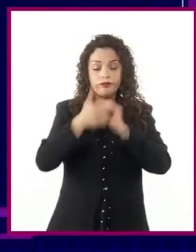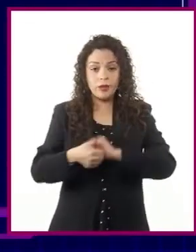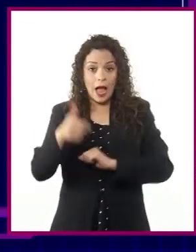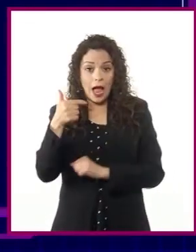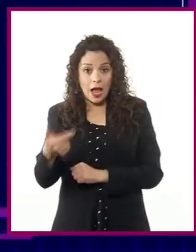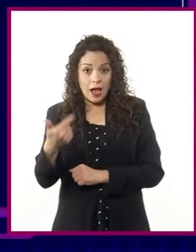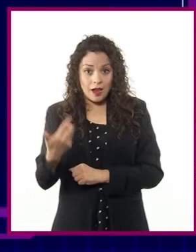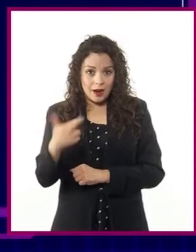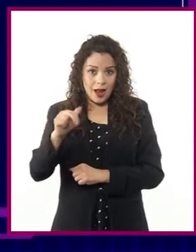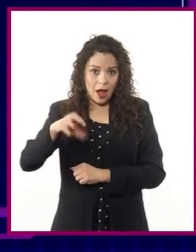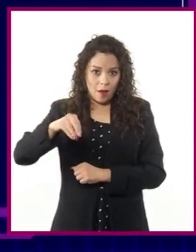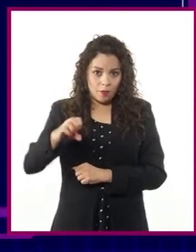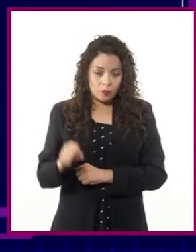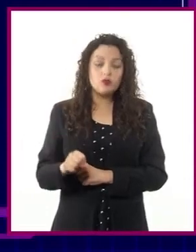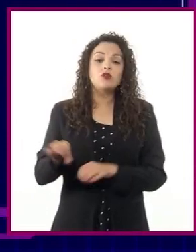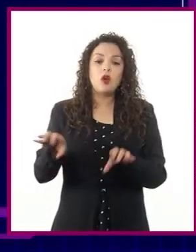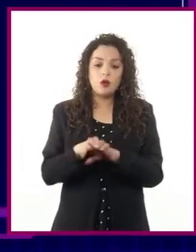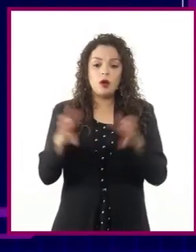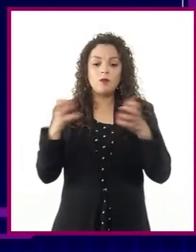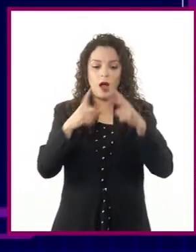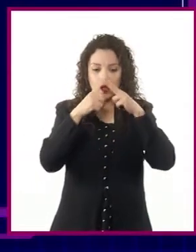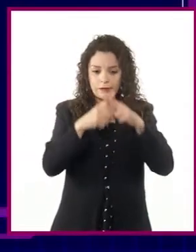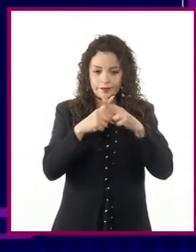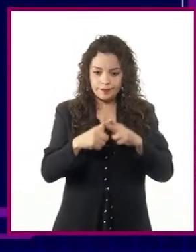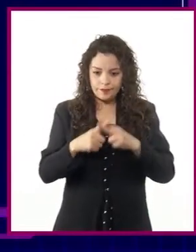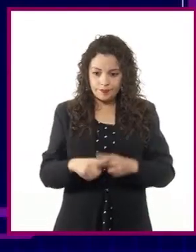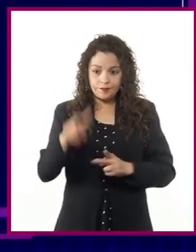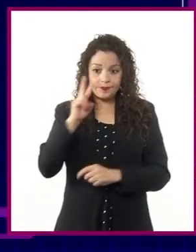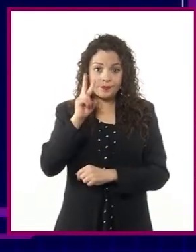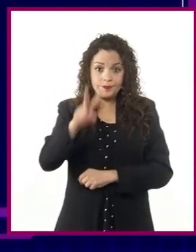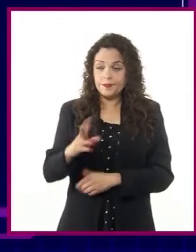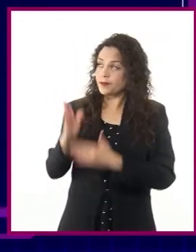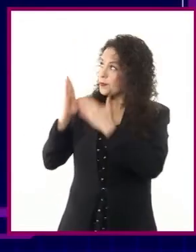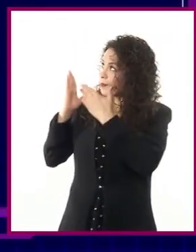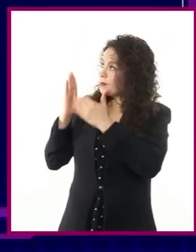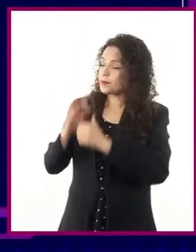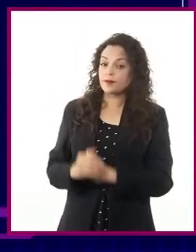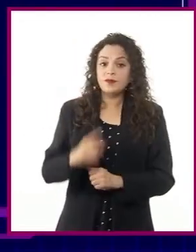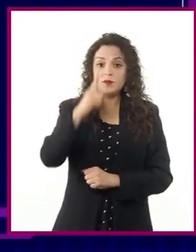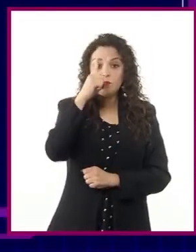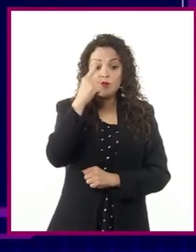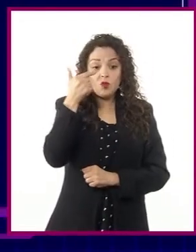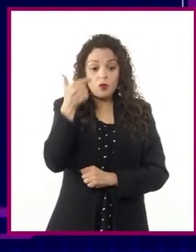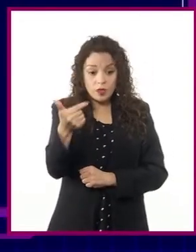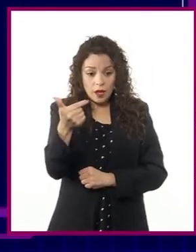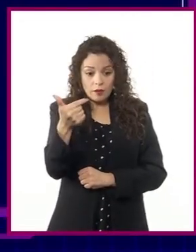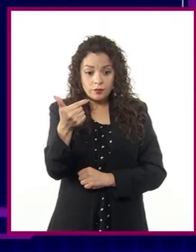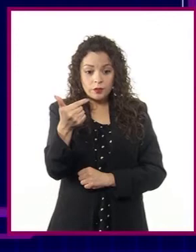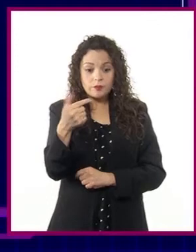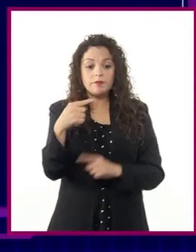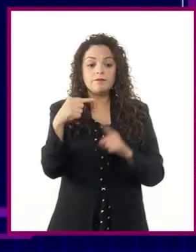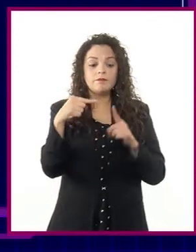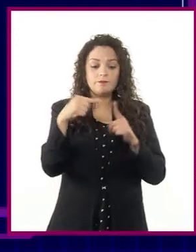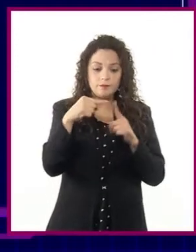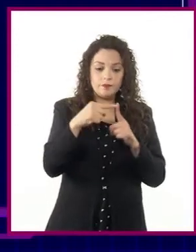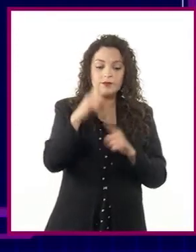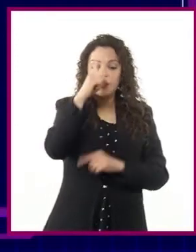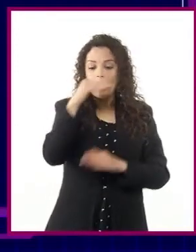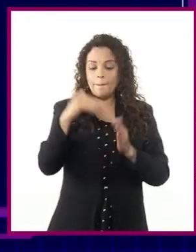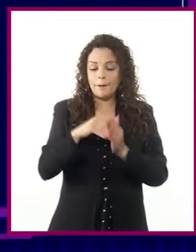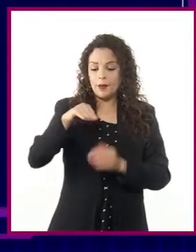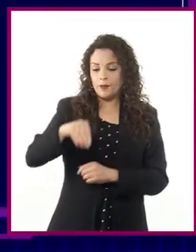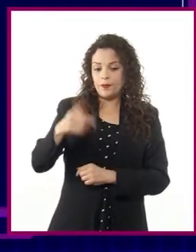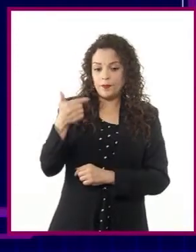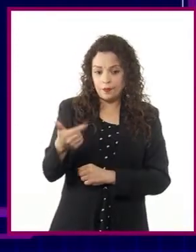una relación de proporcionalidad directa, donde un gramo equivale a 1000 miligramos y X gramos corresponde